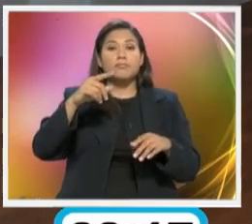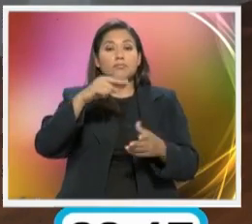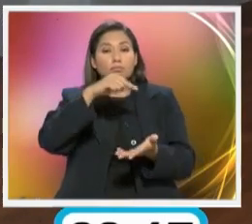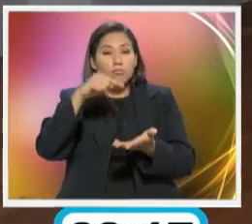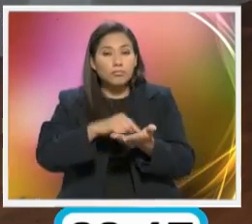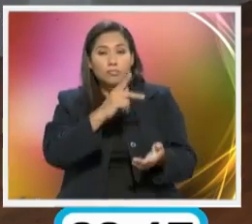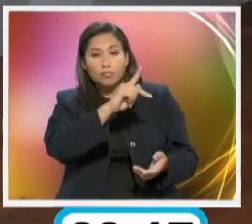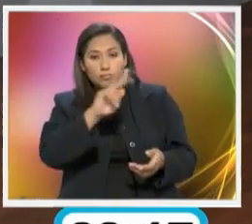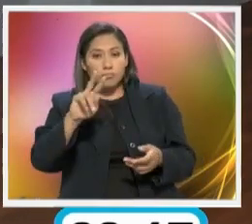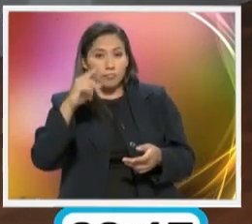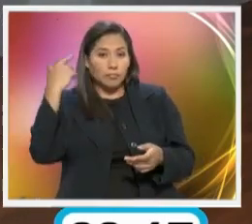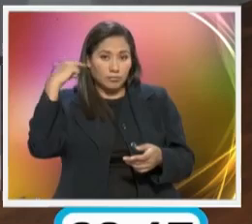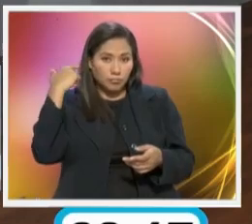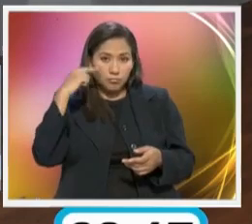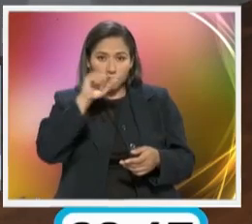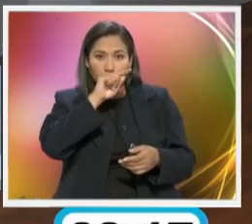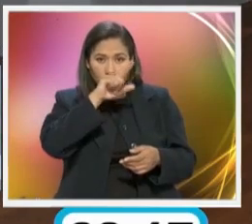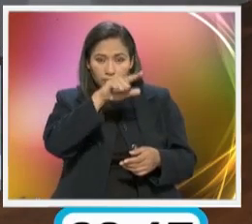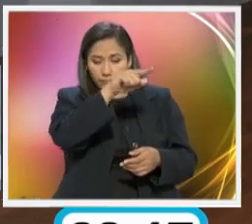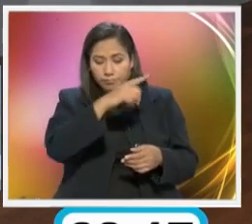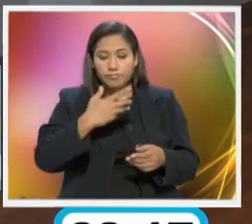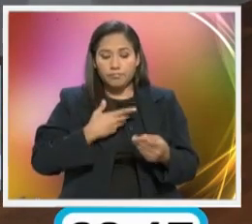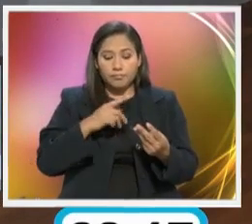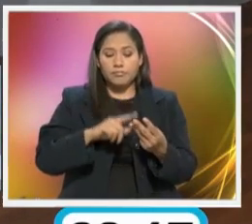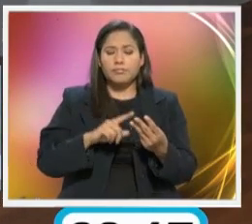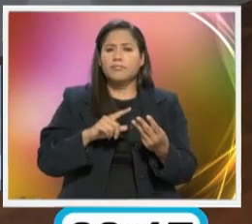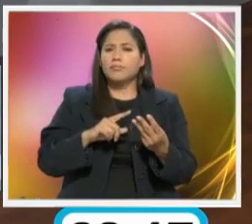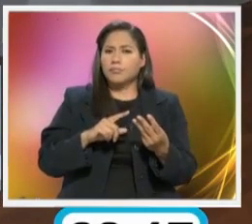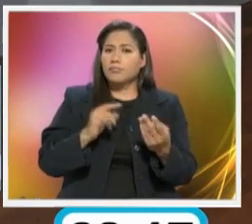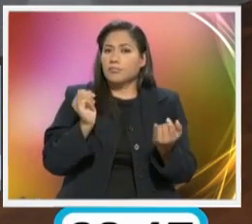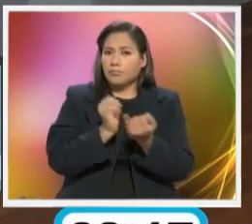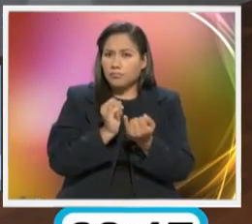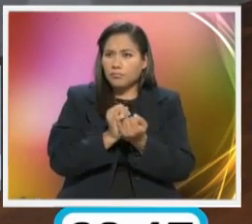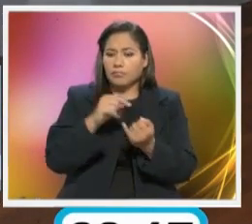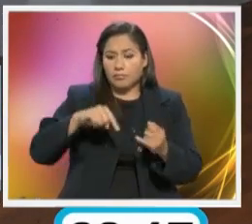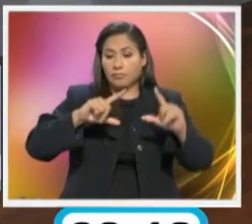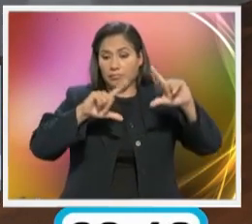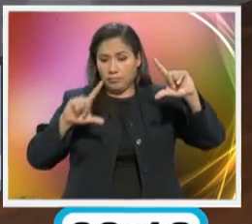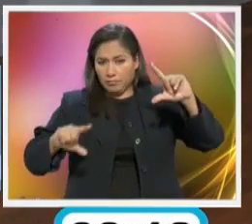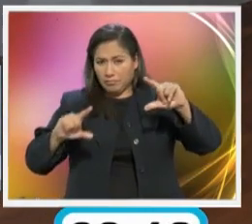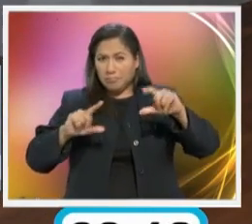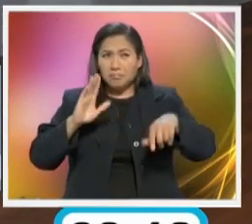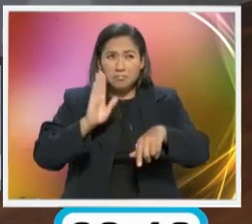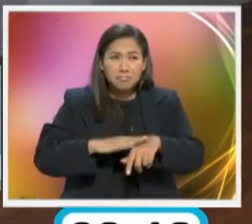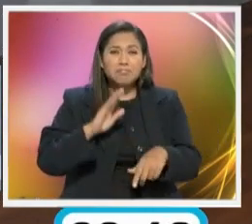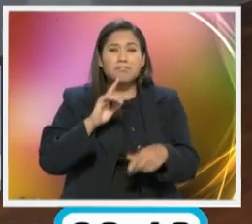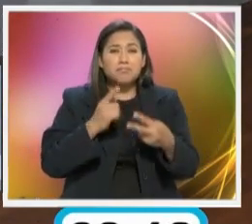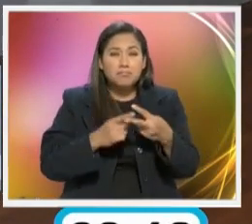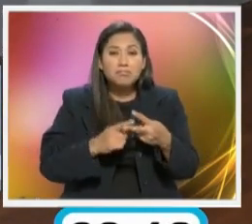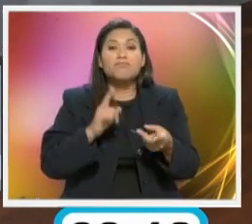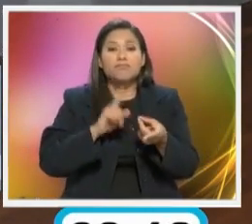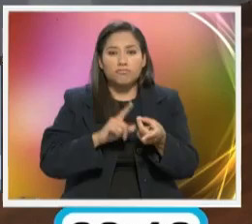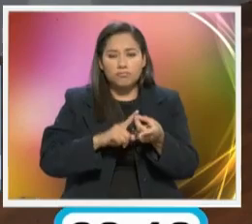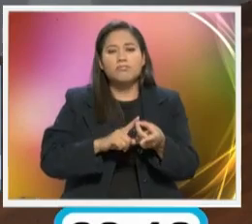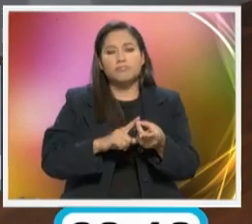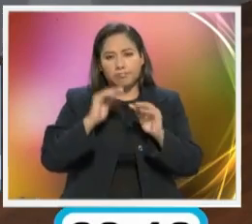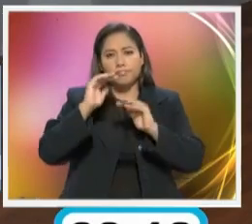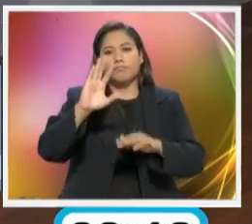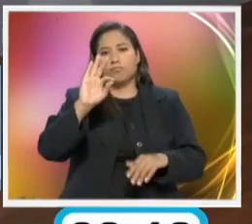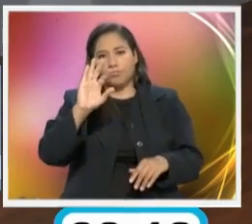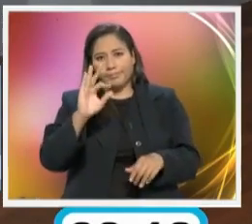Puerto Vallarta. En nuestro país, si hablamos de frecuencia de casos, pues en realidad no ha habido más de 40 casos. Muy